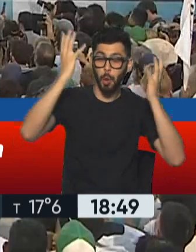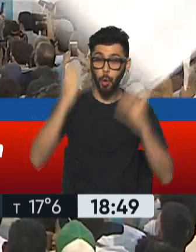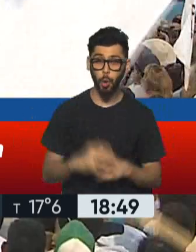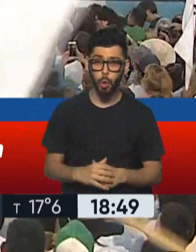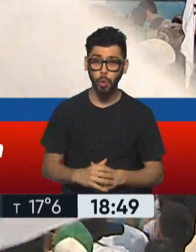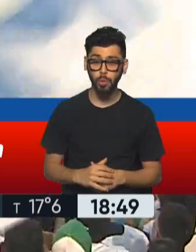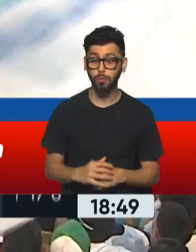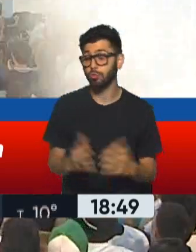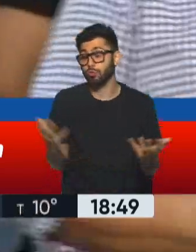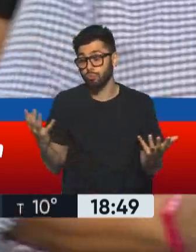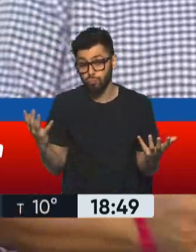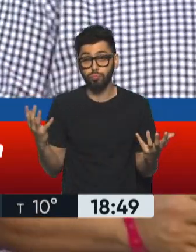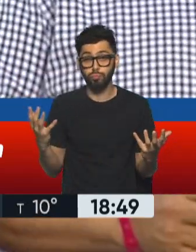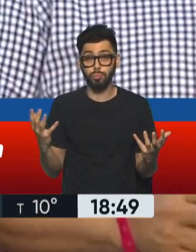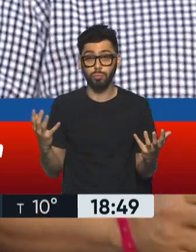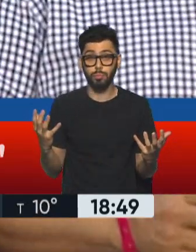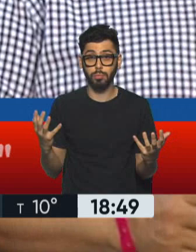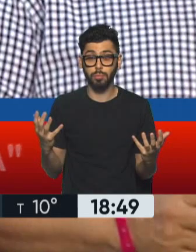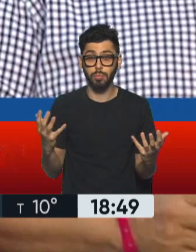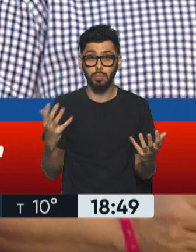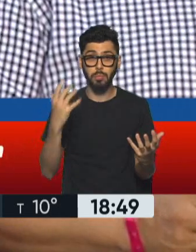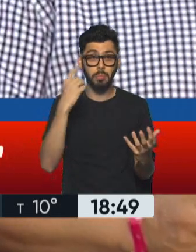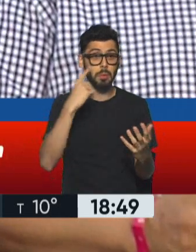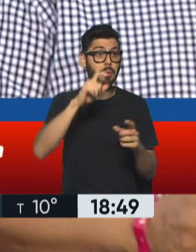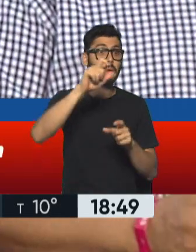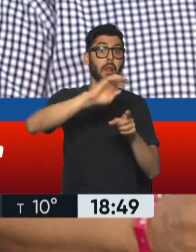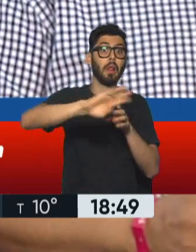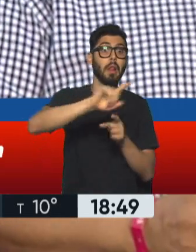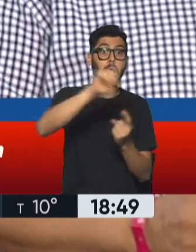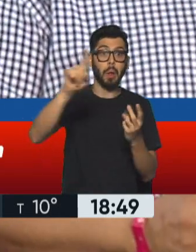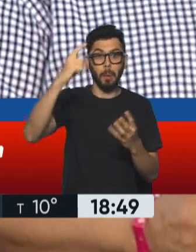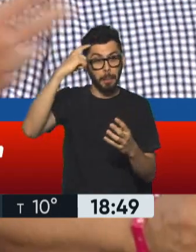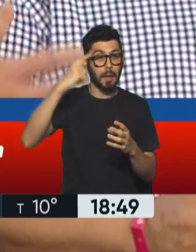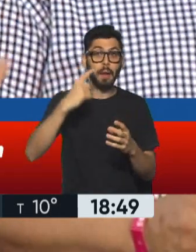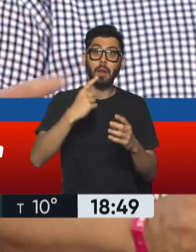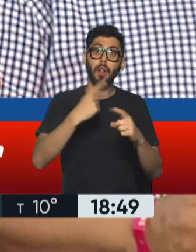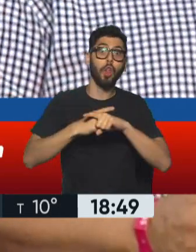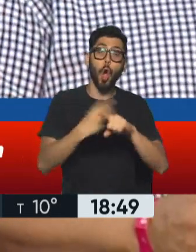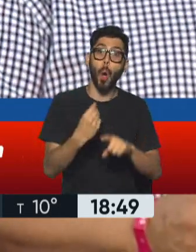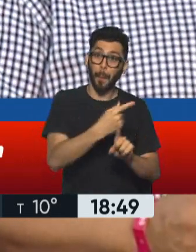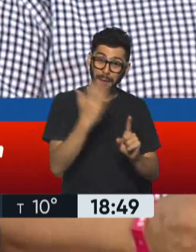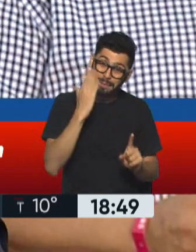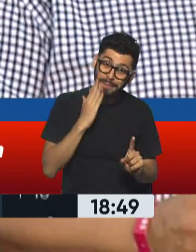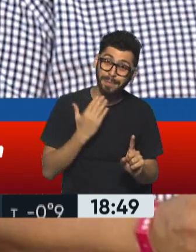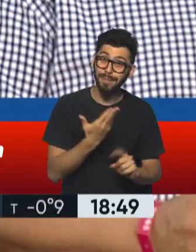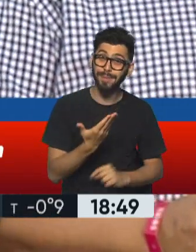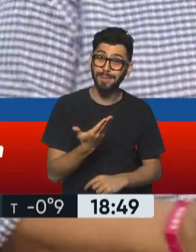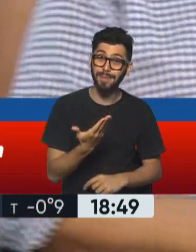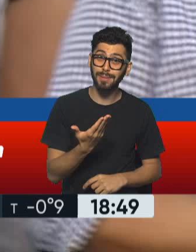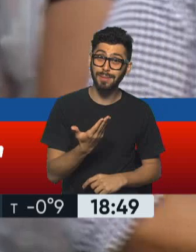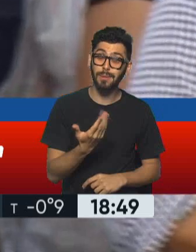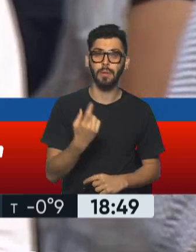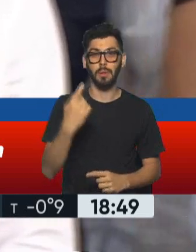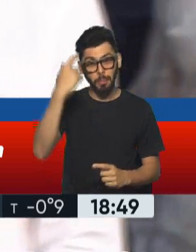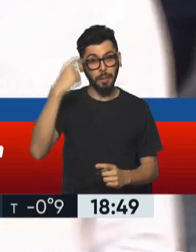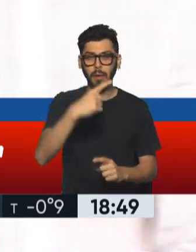es que es claro. ¿Cómo se piensan que son las discusiones con los acreedores? ¿Se piensan que son gentiles? ¿Que no